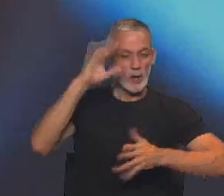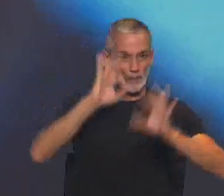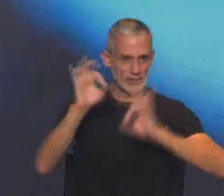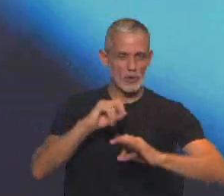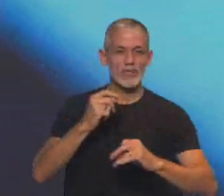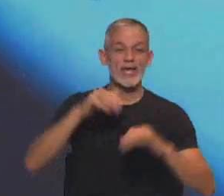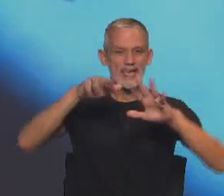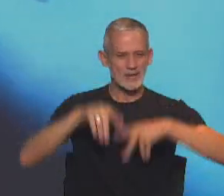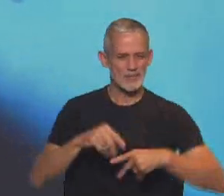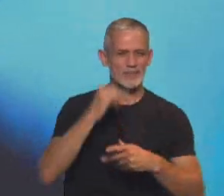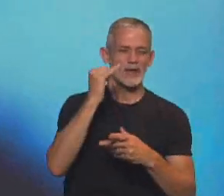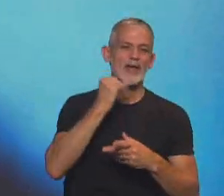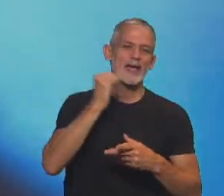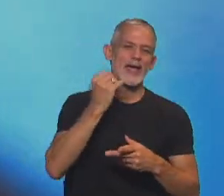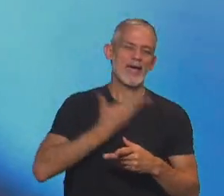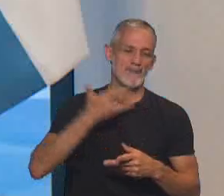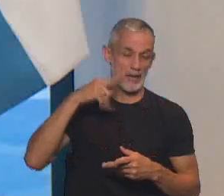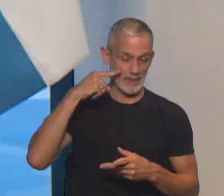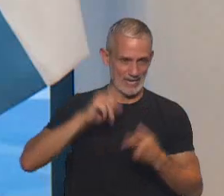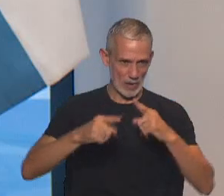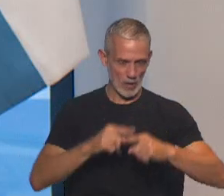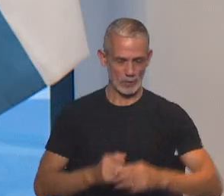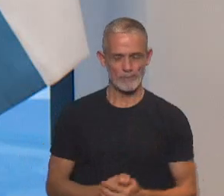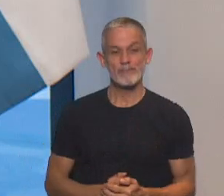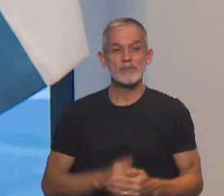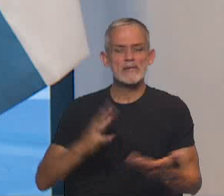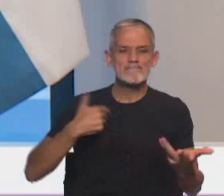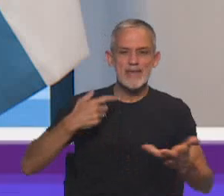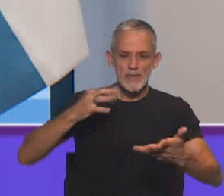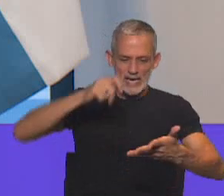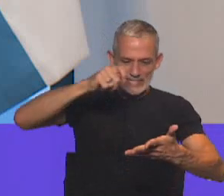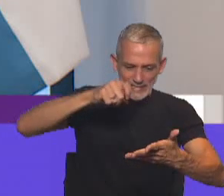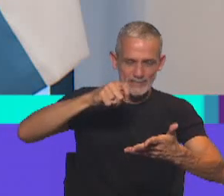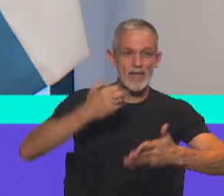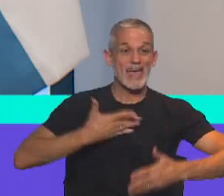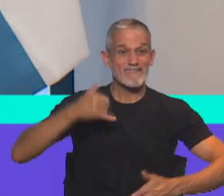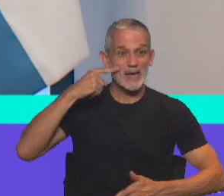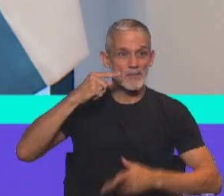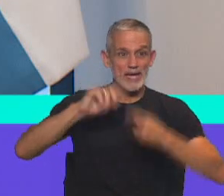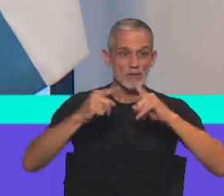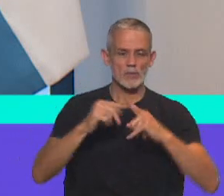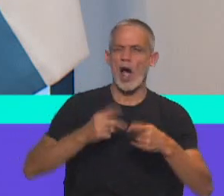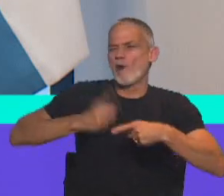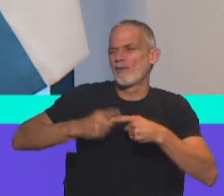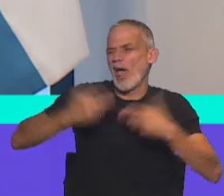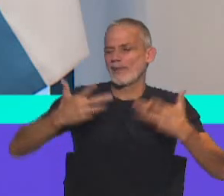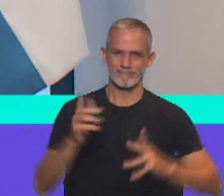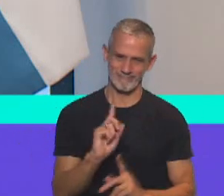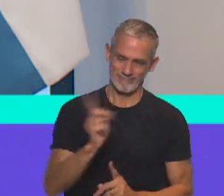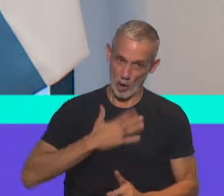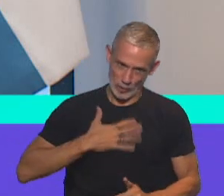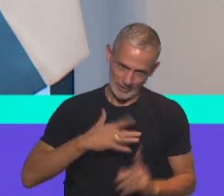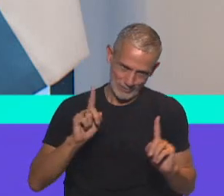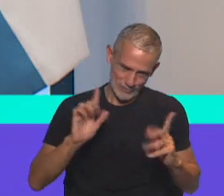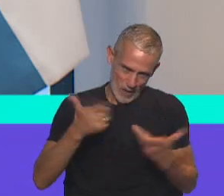el informe de marcelo simón cuando uno tiene que firmar un acuerdo con el fondo monetario internacional no a organizar una fiesta no estás contento